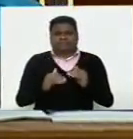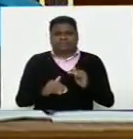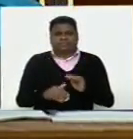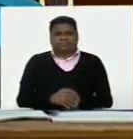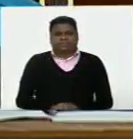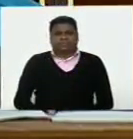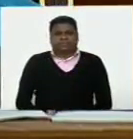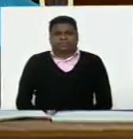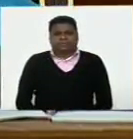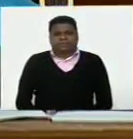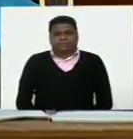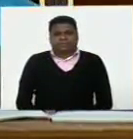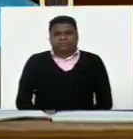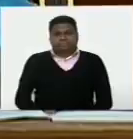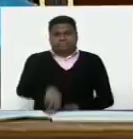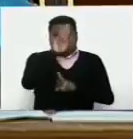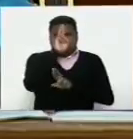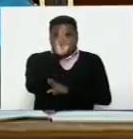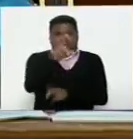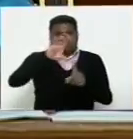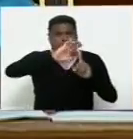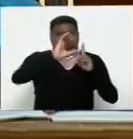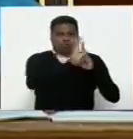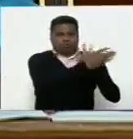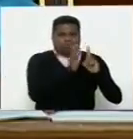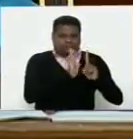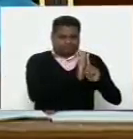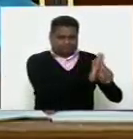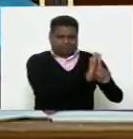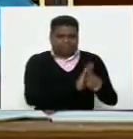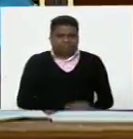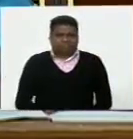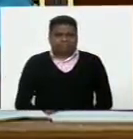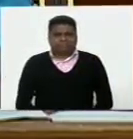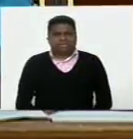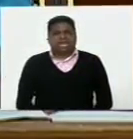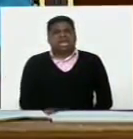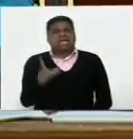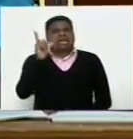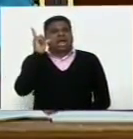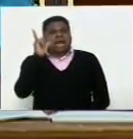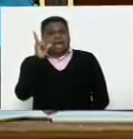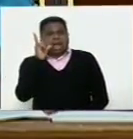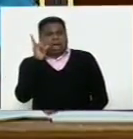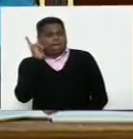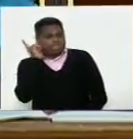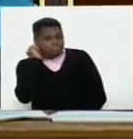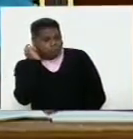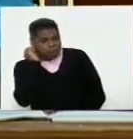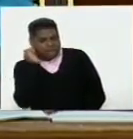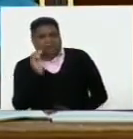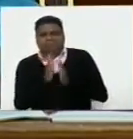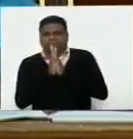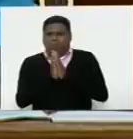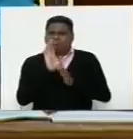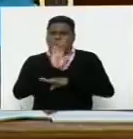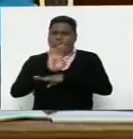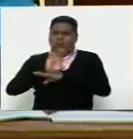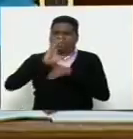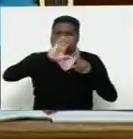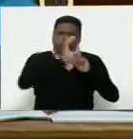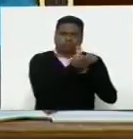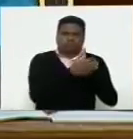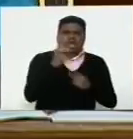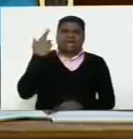Respeto a su cultura. Artículo 21. Las mujeres gestantes tienen derecho a que se respete su cultura,